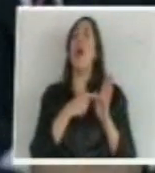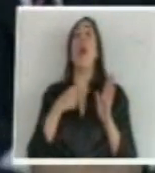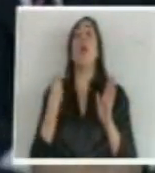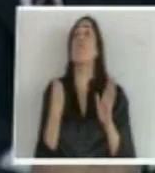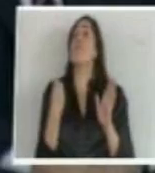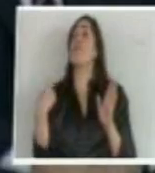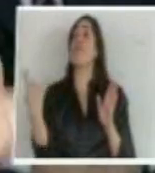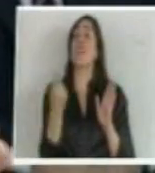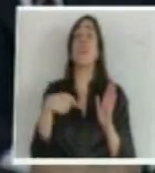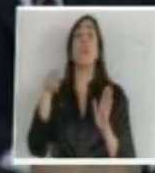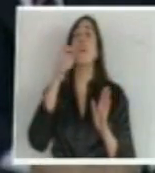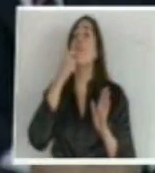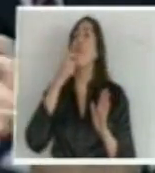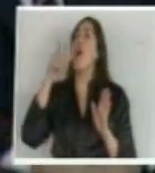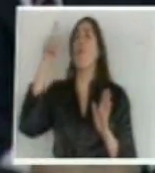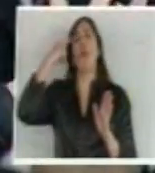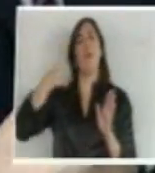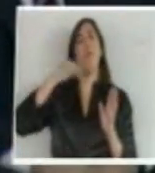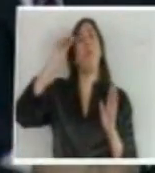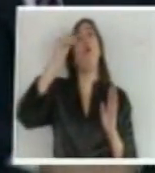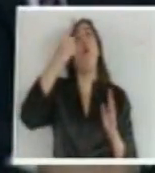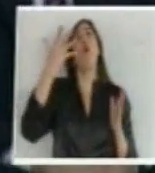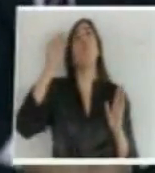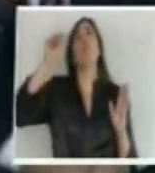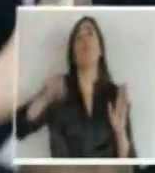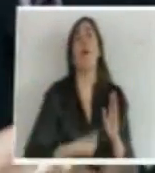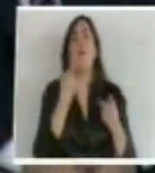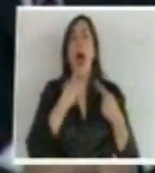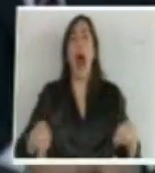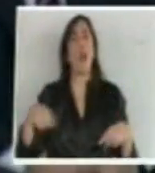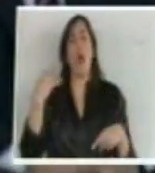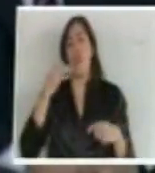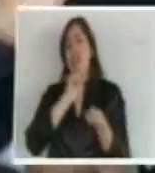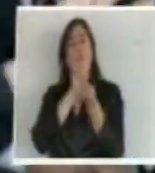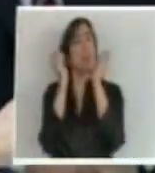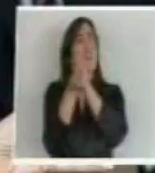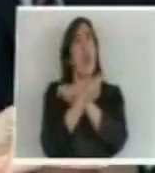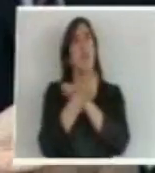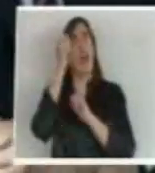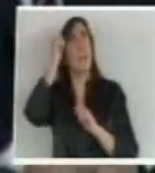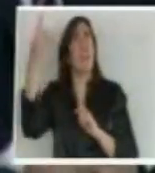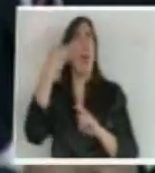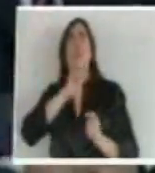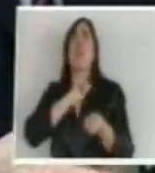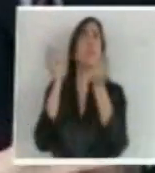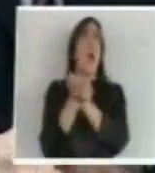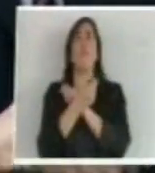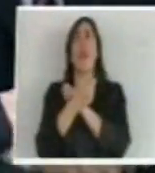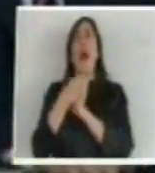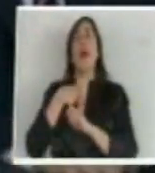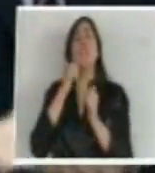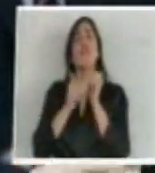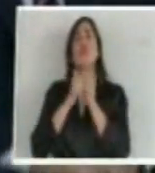que cuando uno es derrotado circunstancialmente tiene que cambiar de principios, cambiar de ideas, entregar la